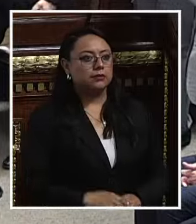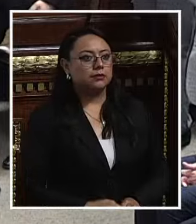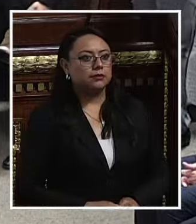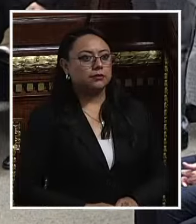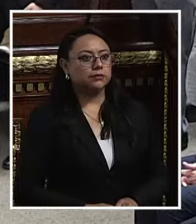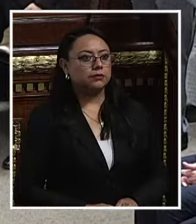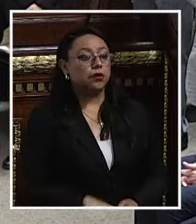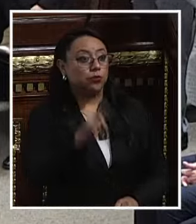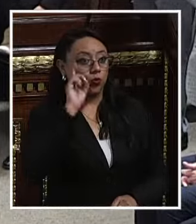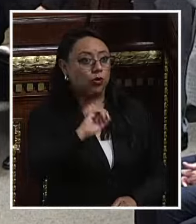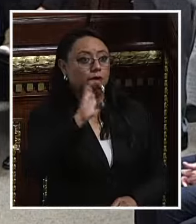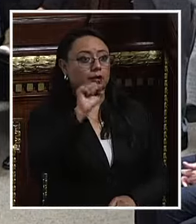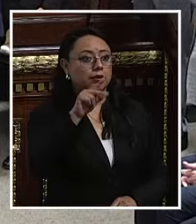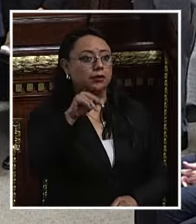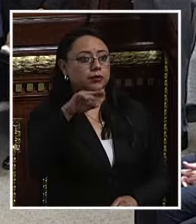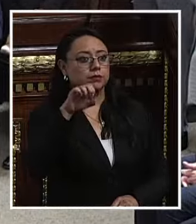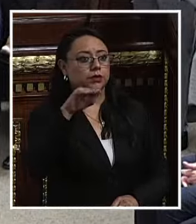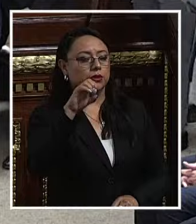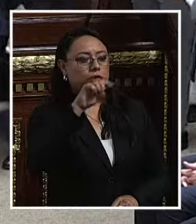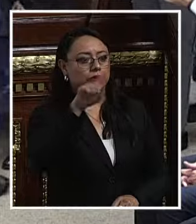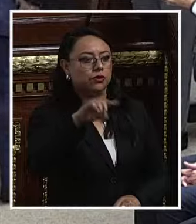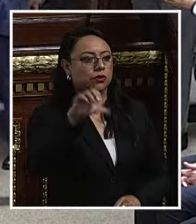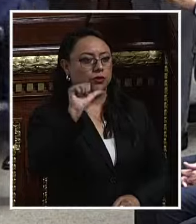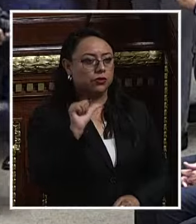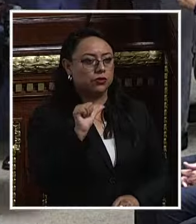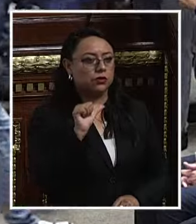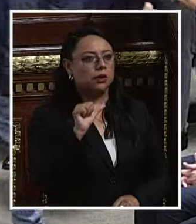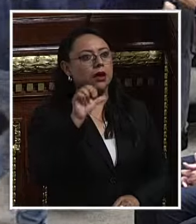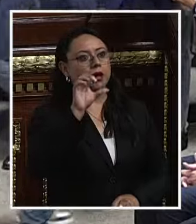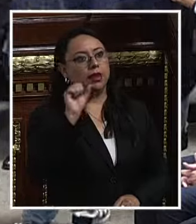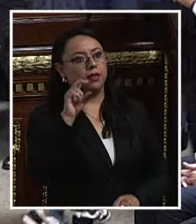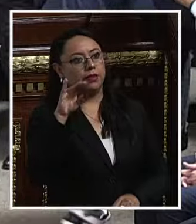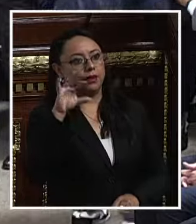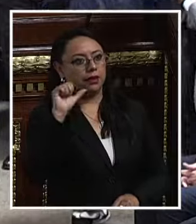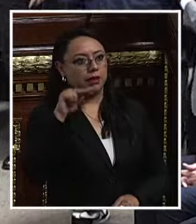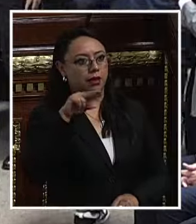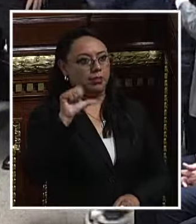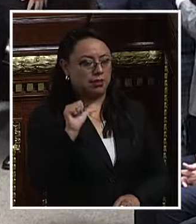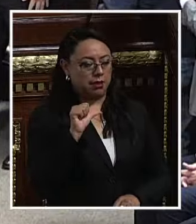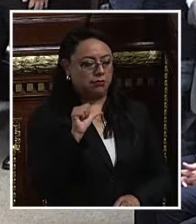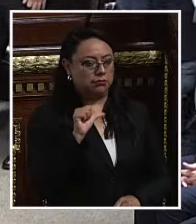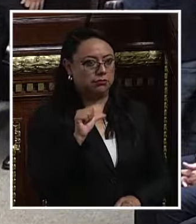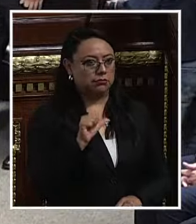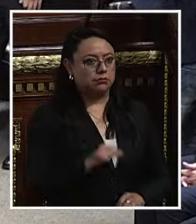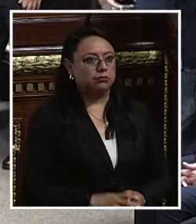Espinosa de los Monteros García Adriana María Guadalupe.